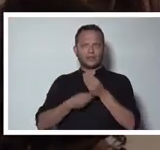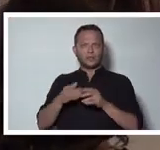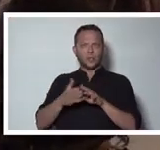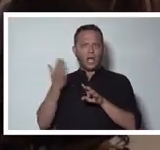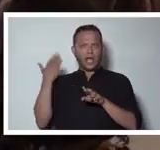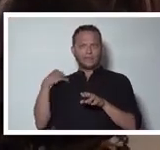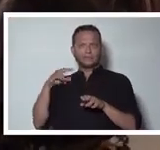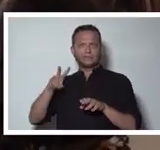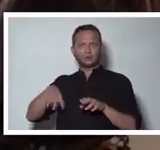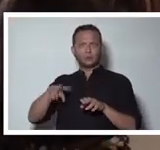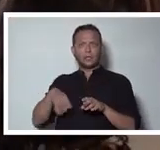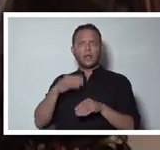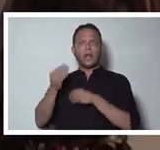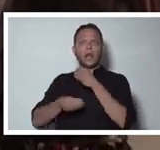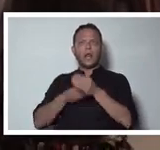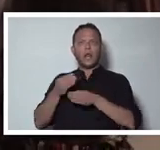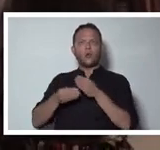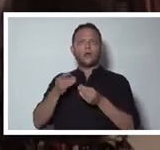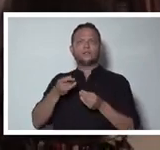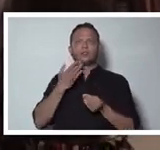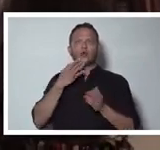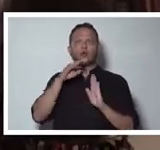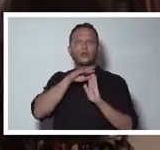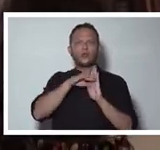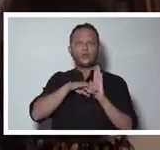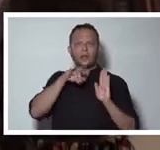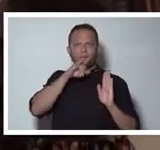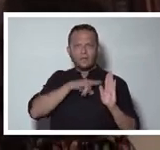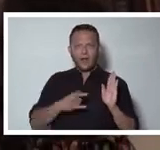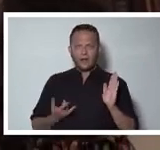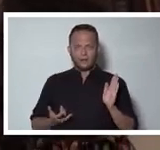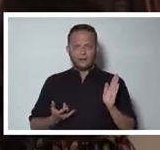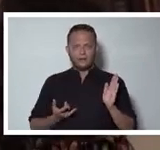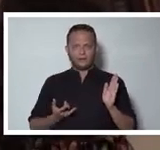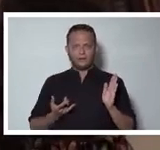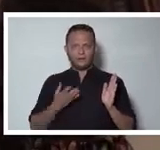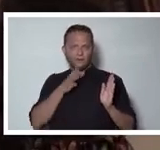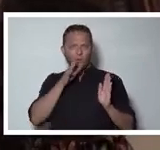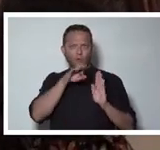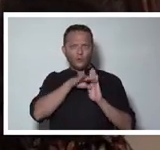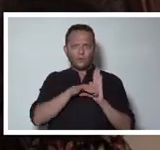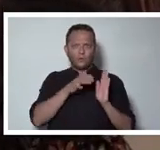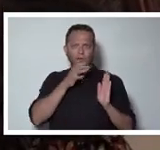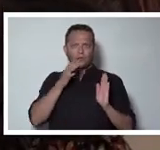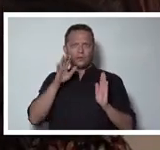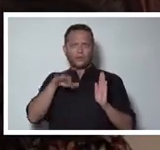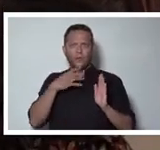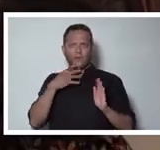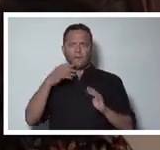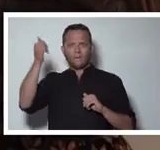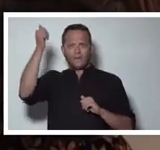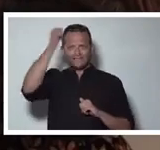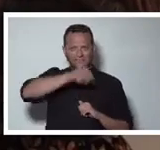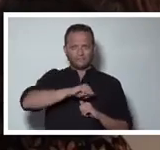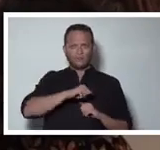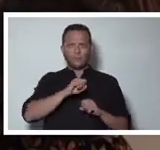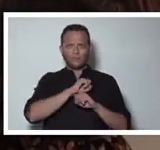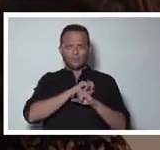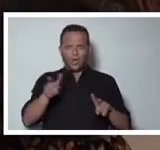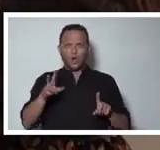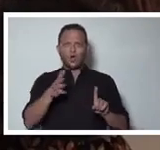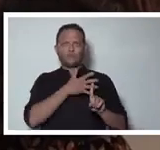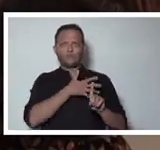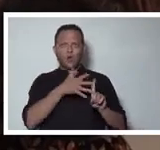país y lo ha hecho muy malas condiciones en muy malas condiciones no hay machismo más atroz que la